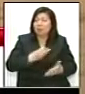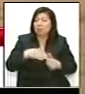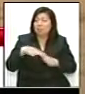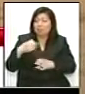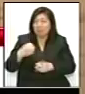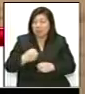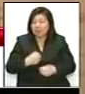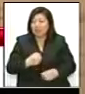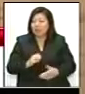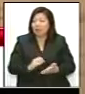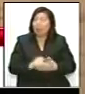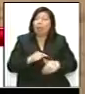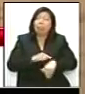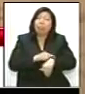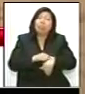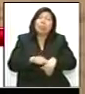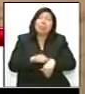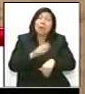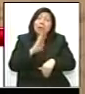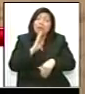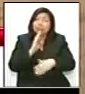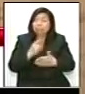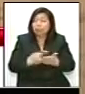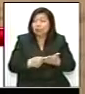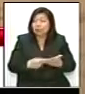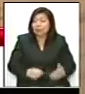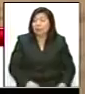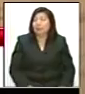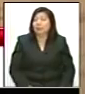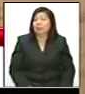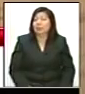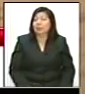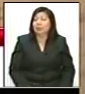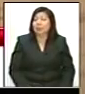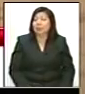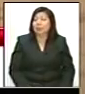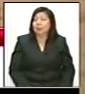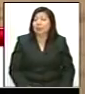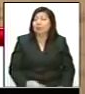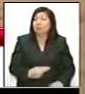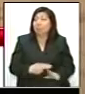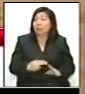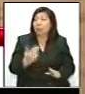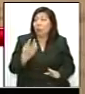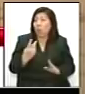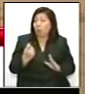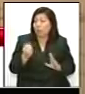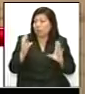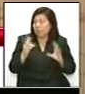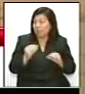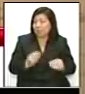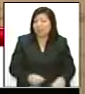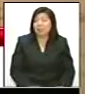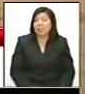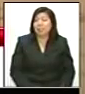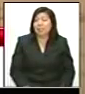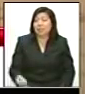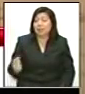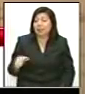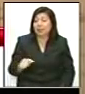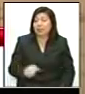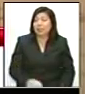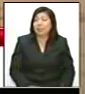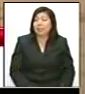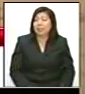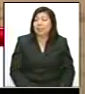Interior, son larguísimas. Realmente nosotros comenzamos a las 2:30 de la tarde y terminamos a las 11 de la noche, cada vez que venían ellos.